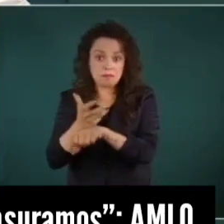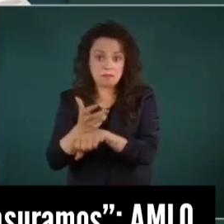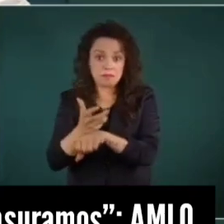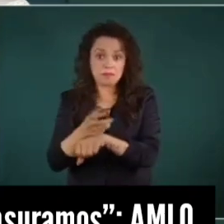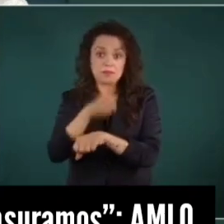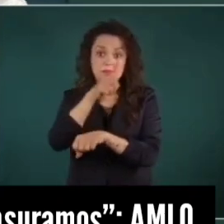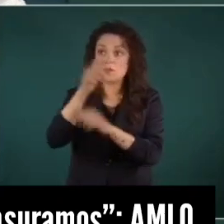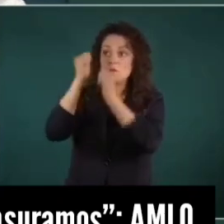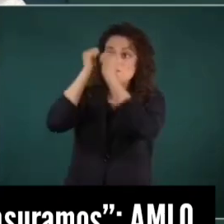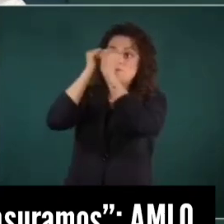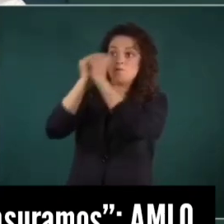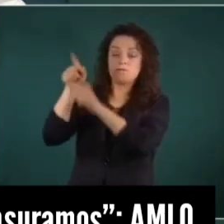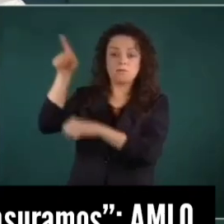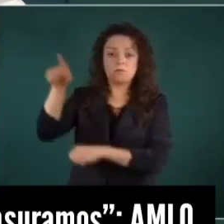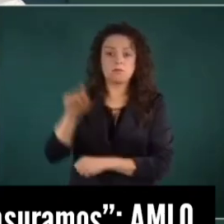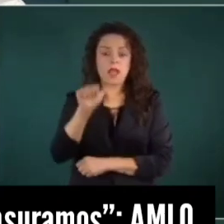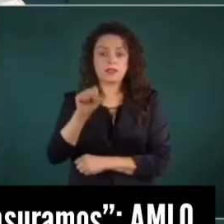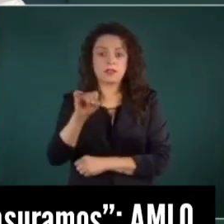asilar